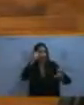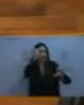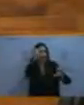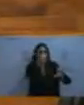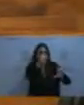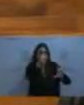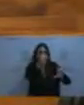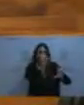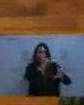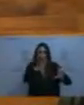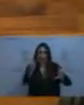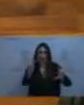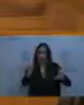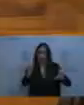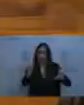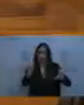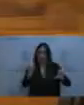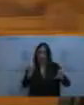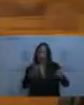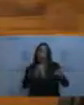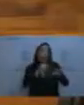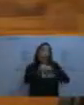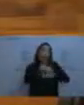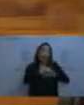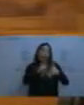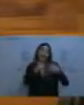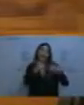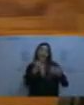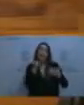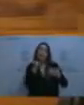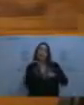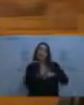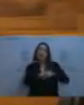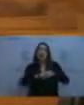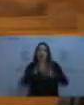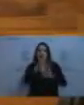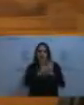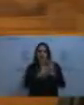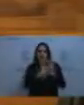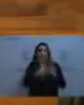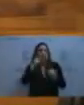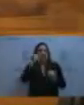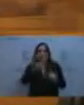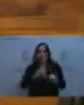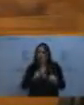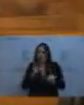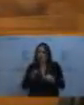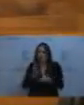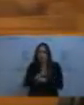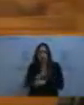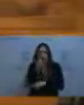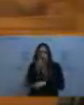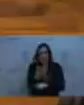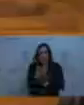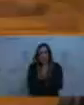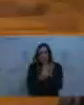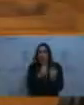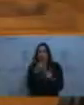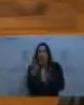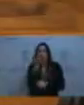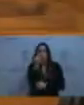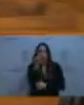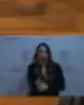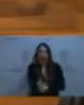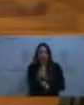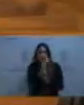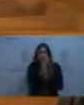la empresa. Consta en el portal de transparencia solo las bases. No sabemos cuántos se presentaron, no sabemos qué puntuación se dio, no se publicó ni lista de